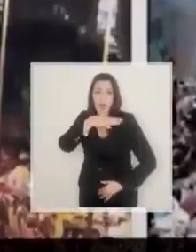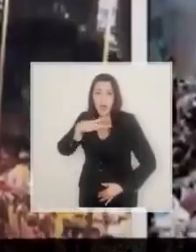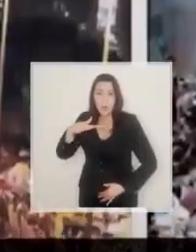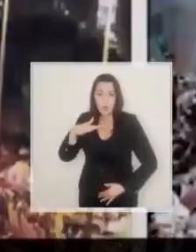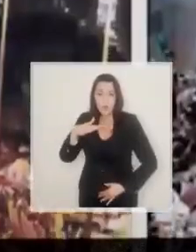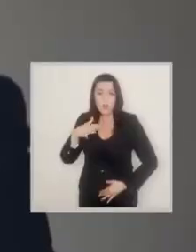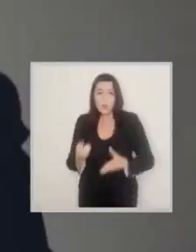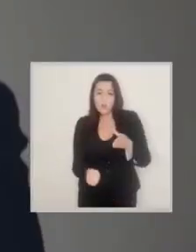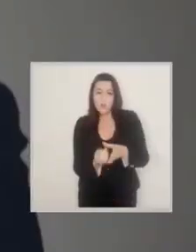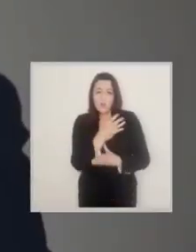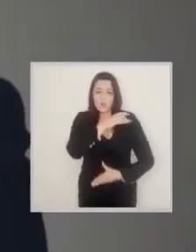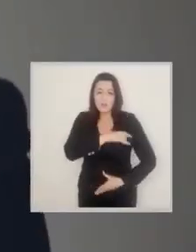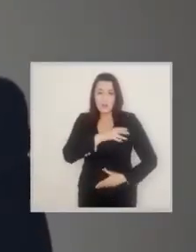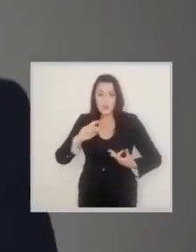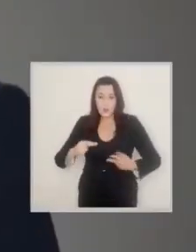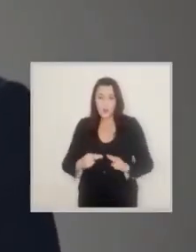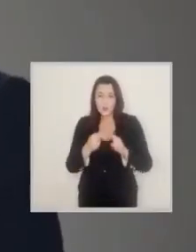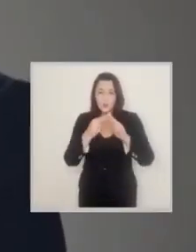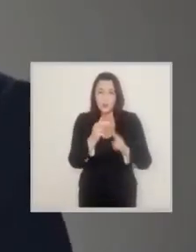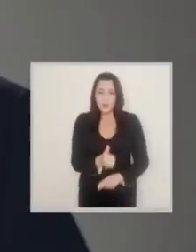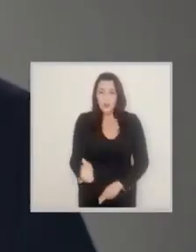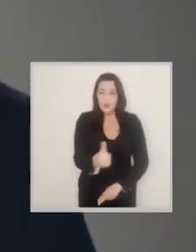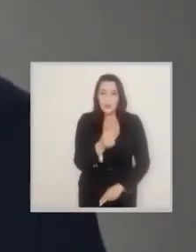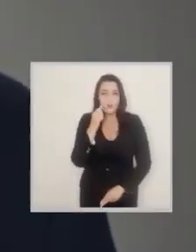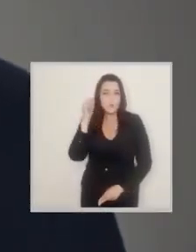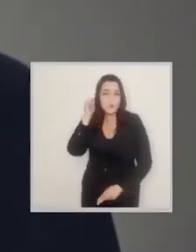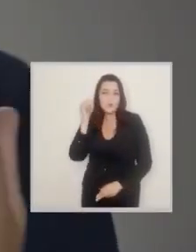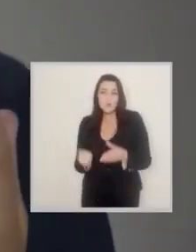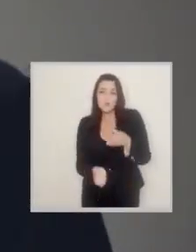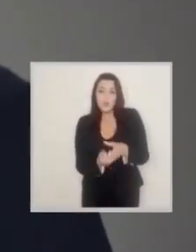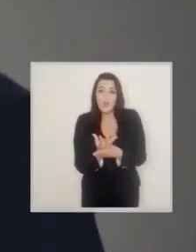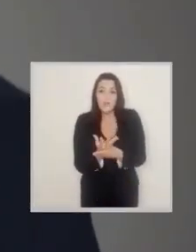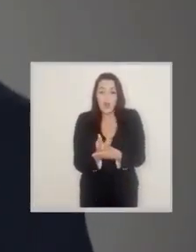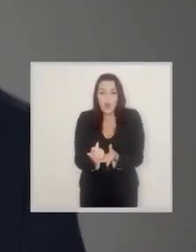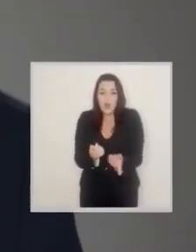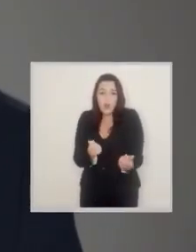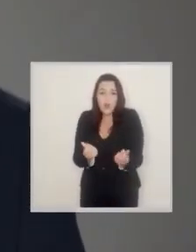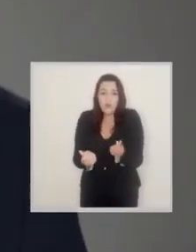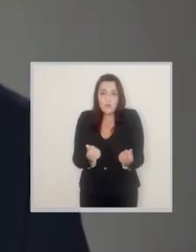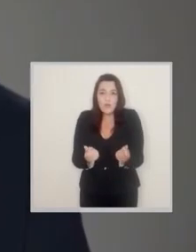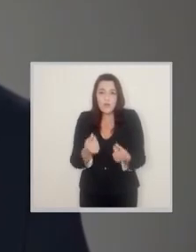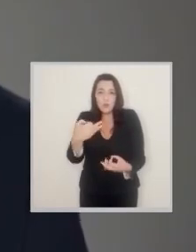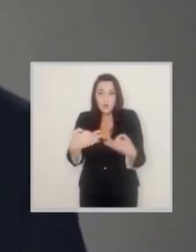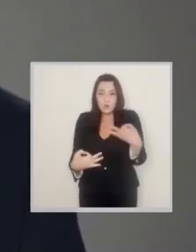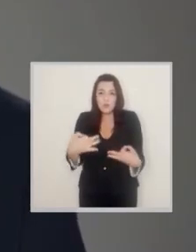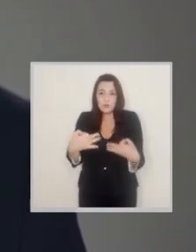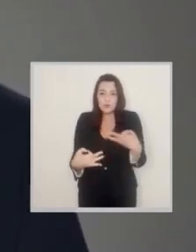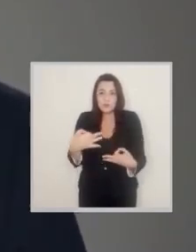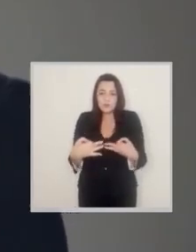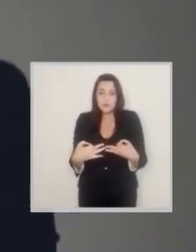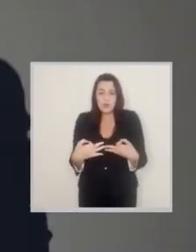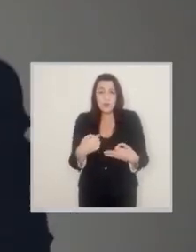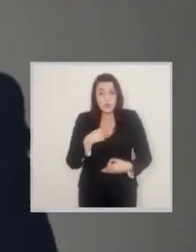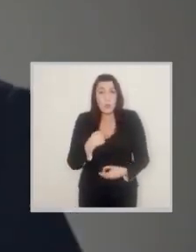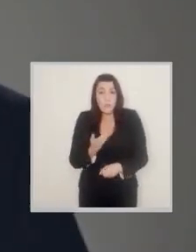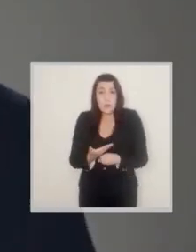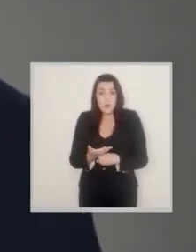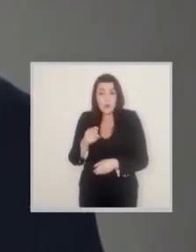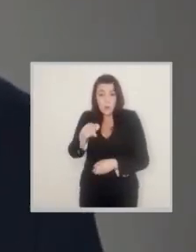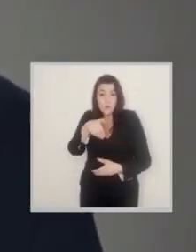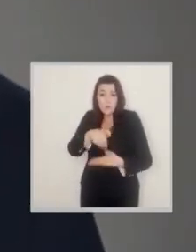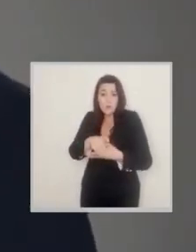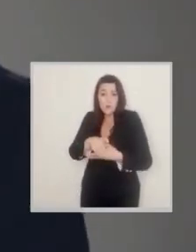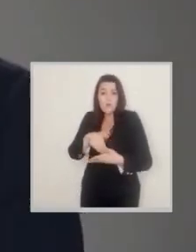agua. Ese nuevo Chile tenemos que construirlo con todas y con todos, con una nueva economía, más justa. Por eso te pido tu